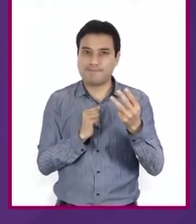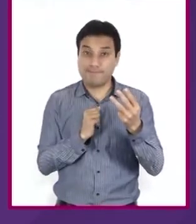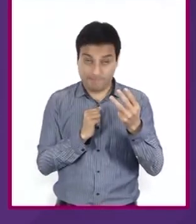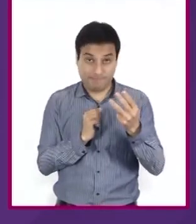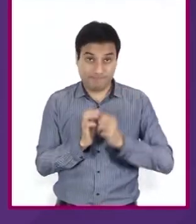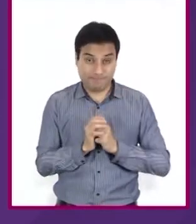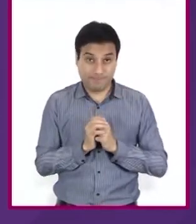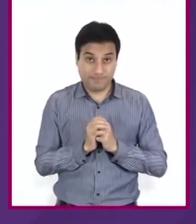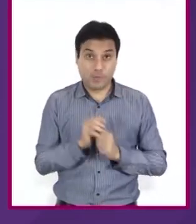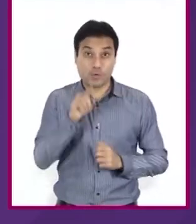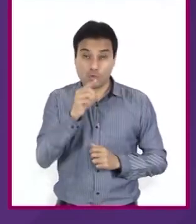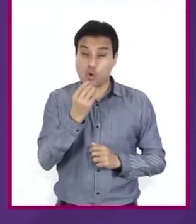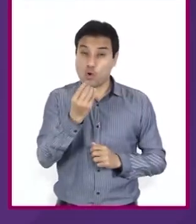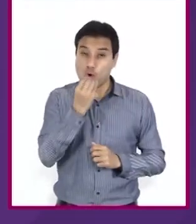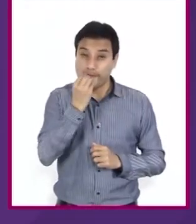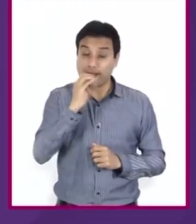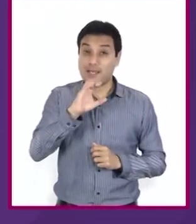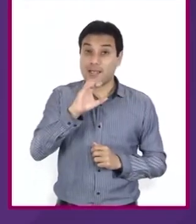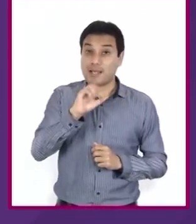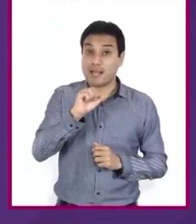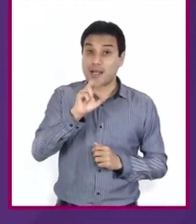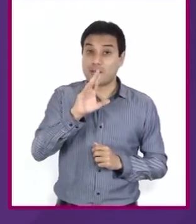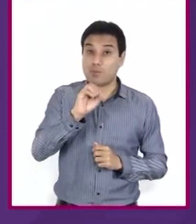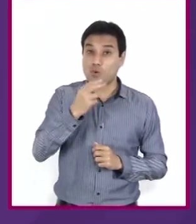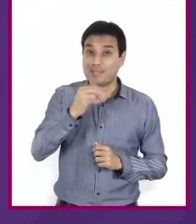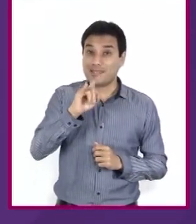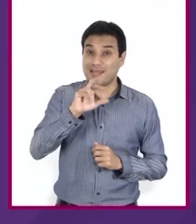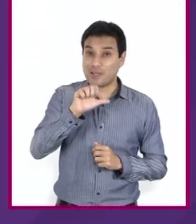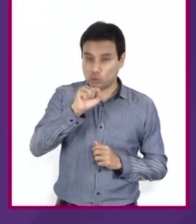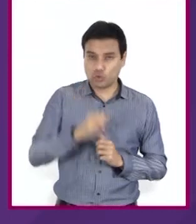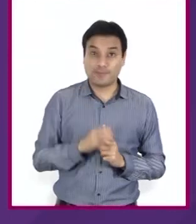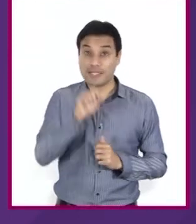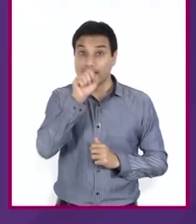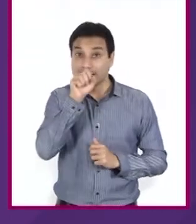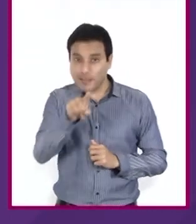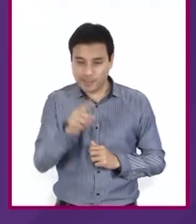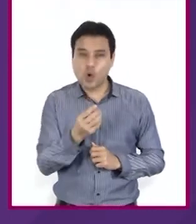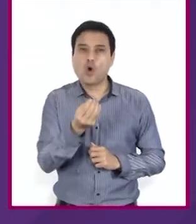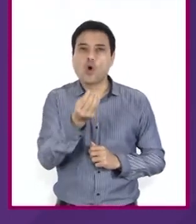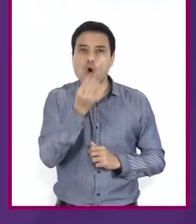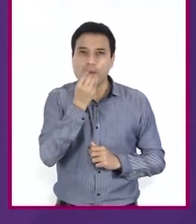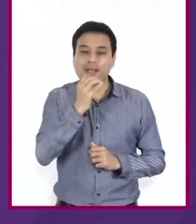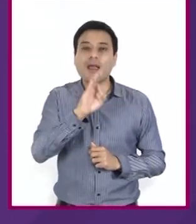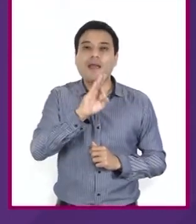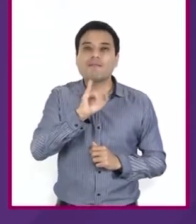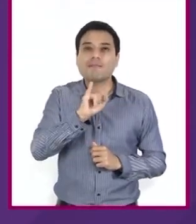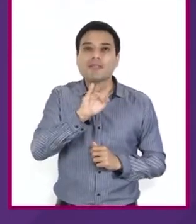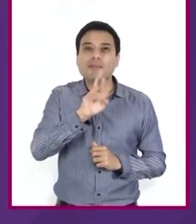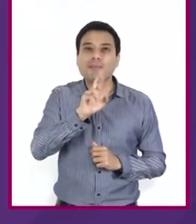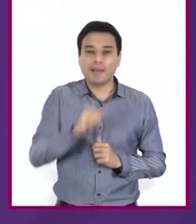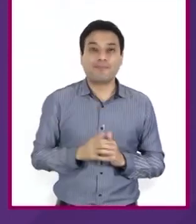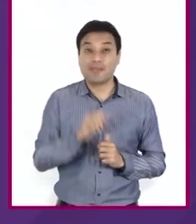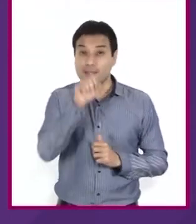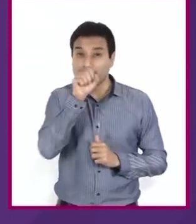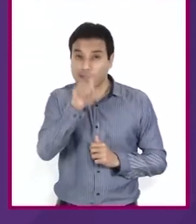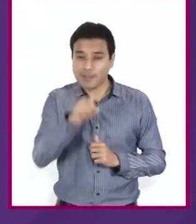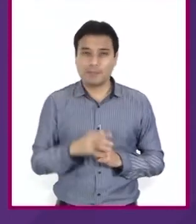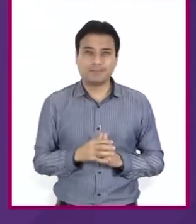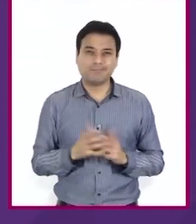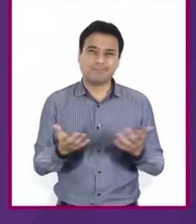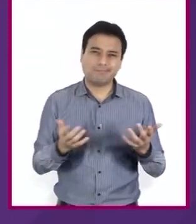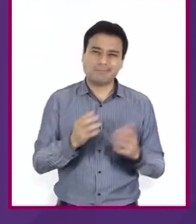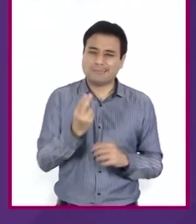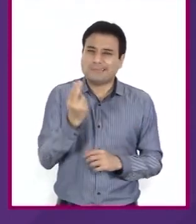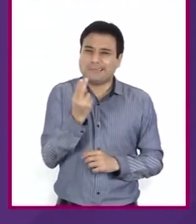mayoría carbohidratos complejos. Comer alimentos altos en fibra. Consumir muy poco